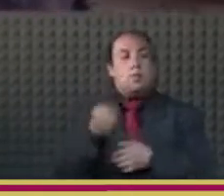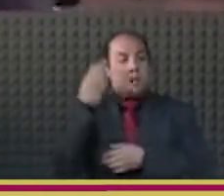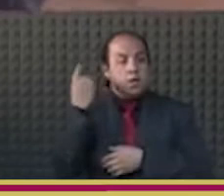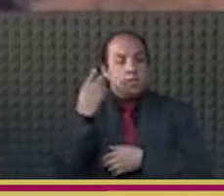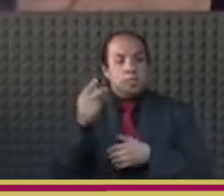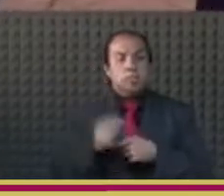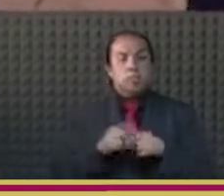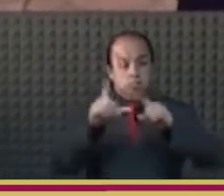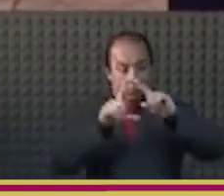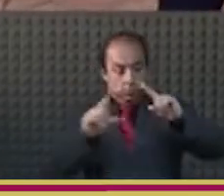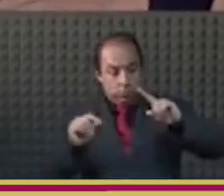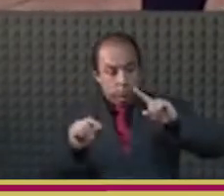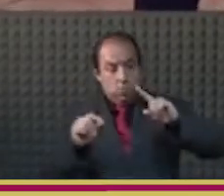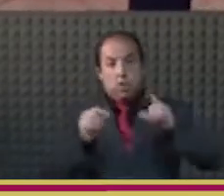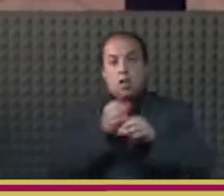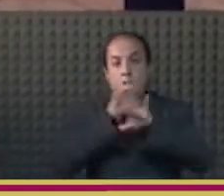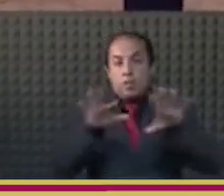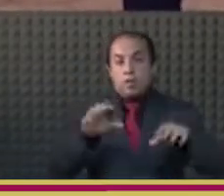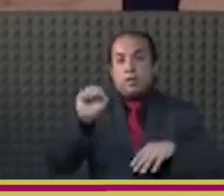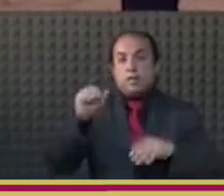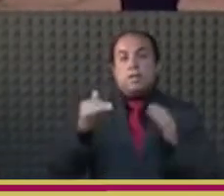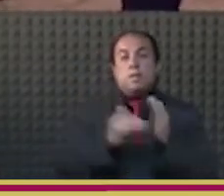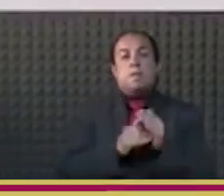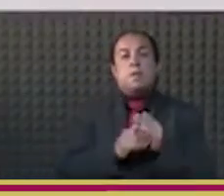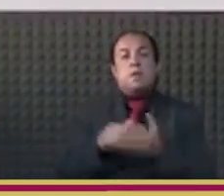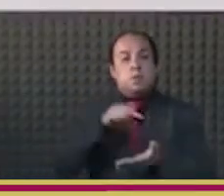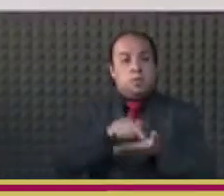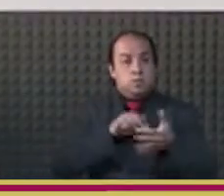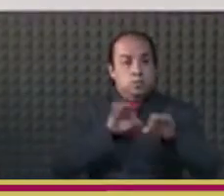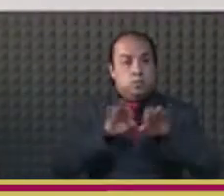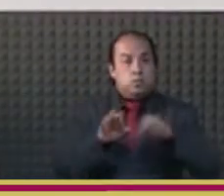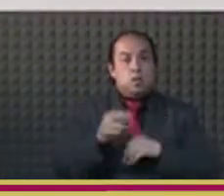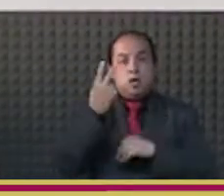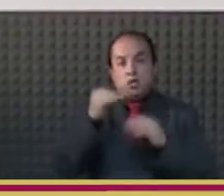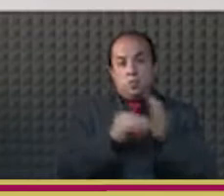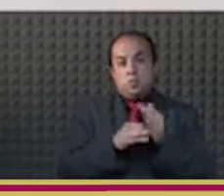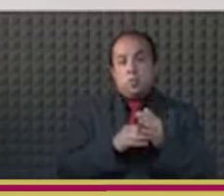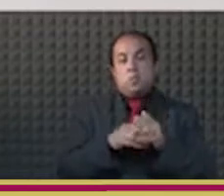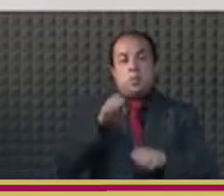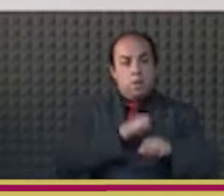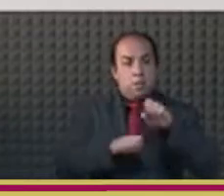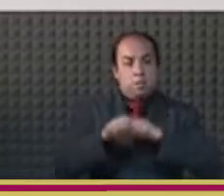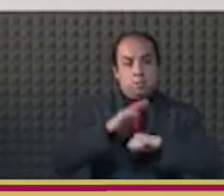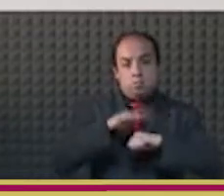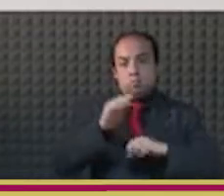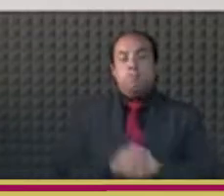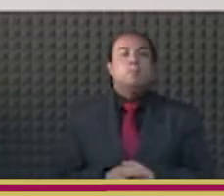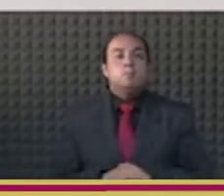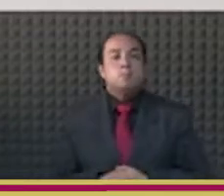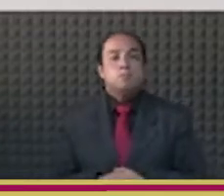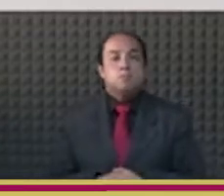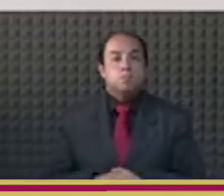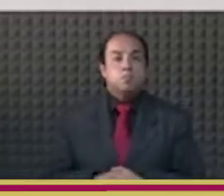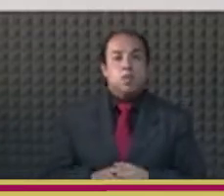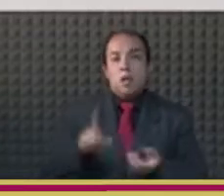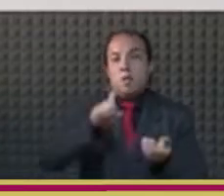en todo el país, las cuales promoverán 60.000 vacantes de más de 2.000 empresas, como ya lo mencionaban anteriormente. La particularidad